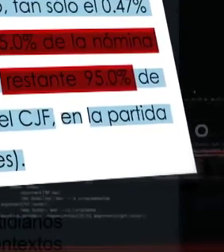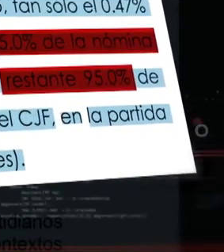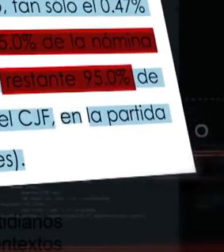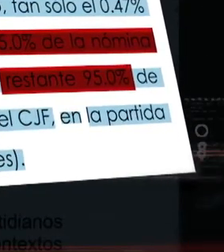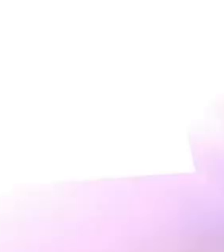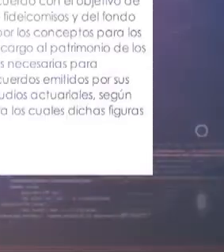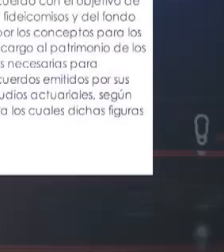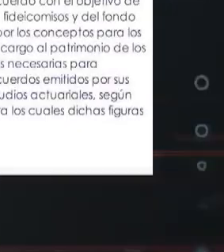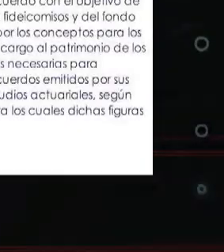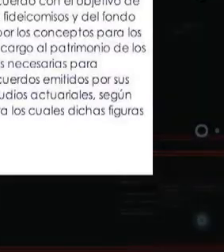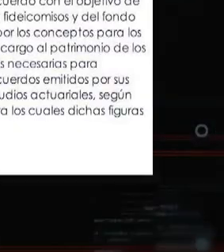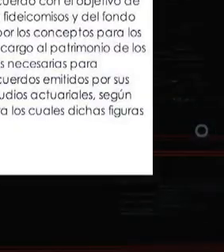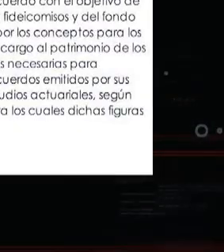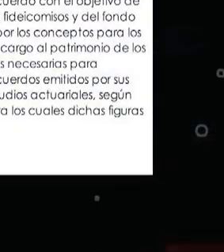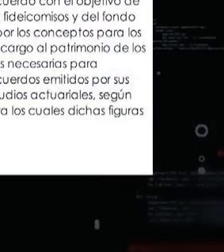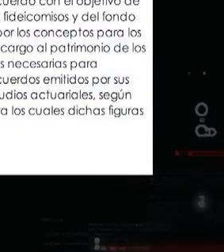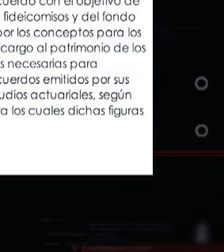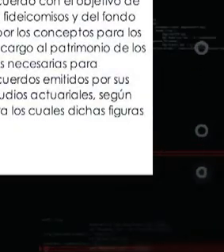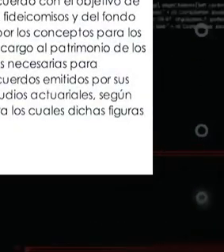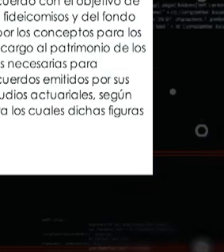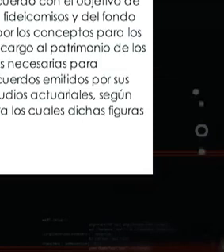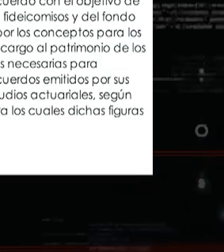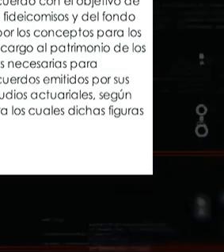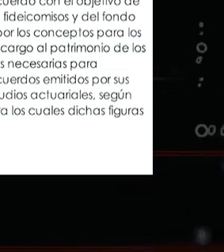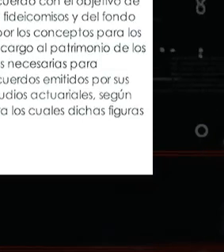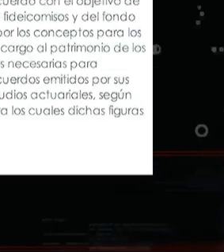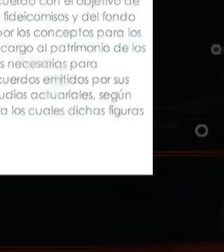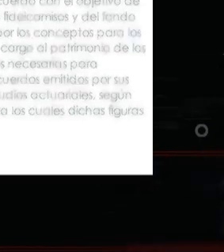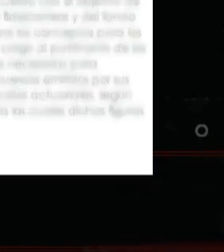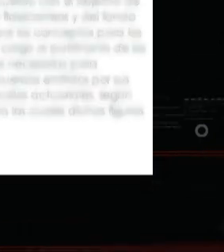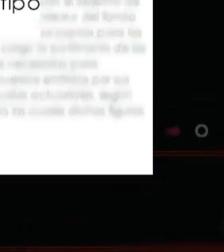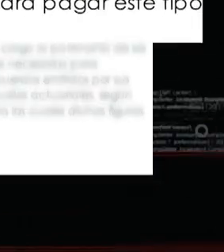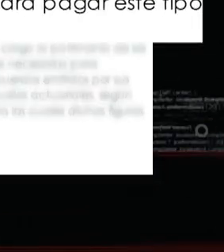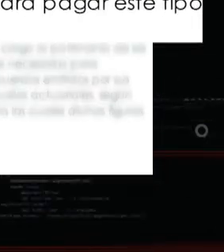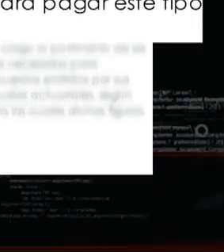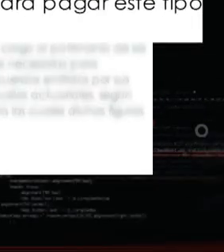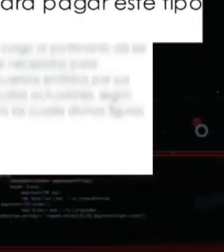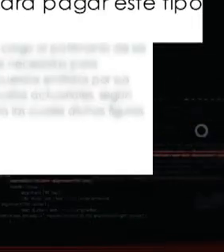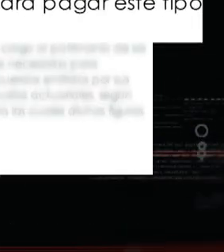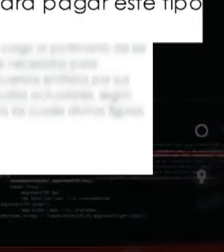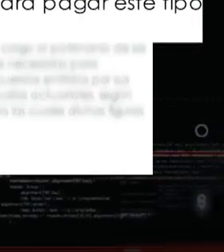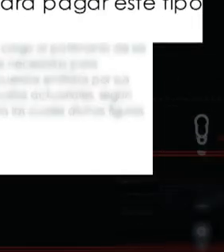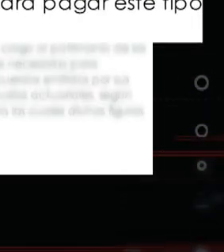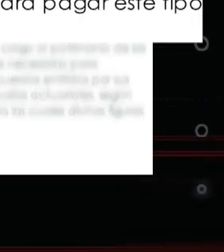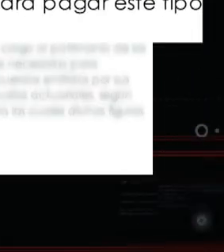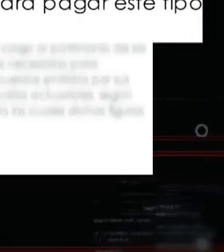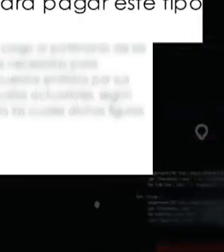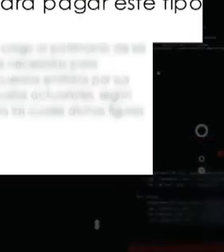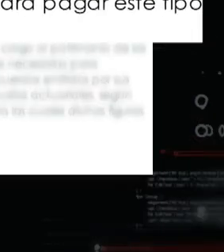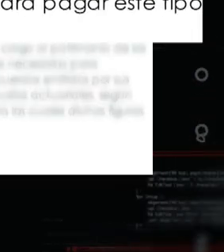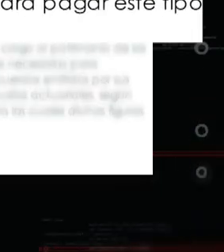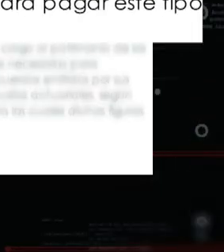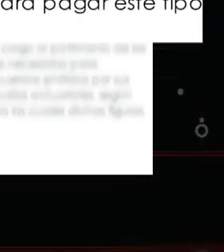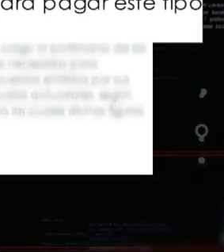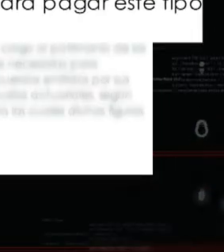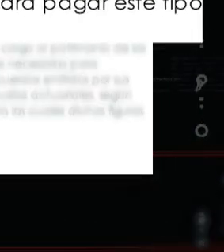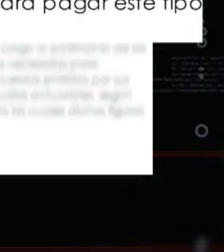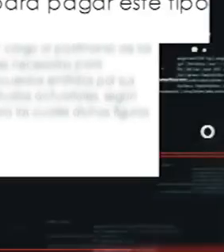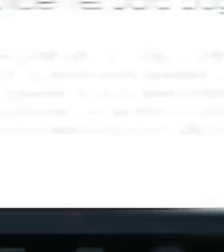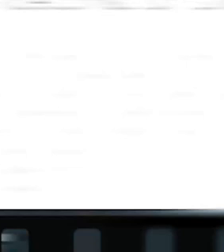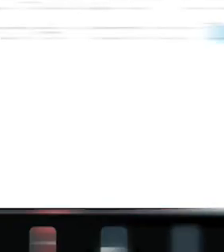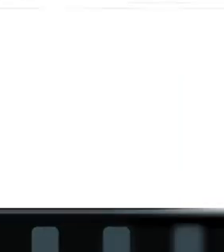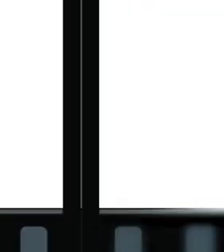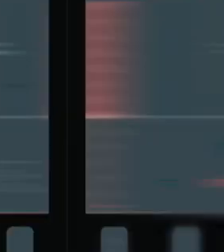Federación consideró que el Poder Judicial tenía los recursos suficientes para pagar este tipo de pensiones hasta por